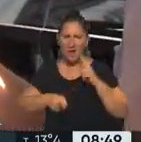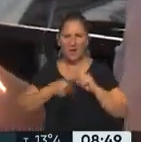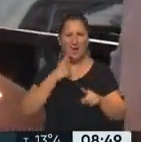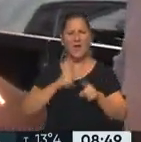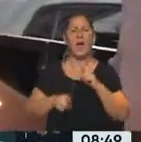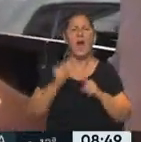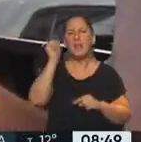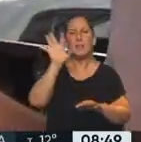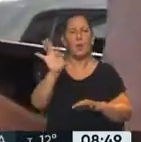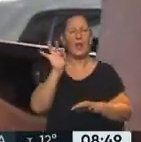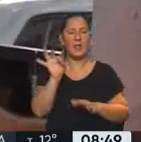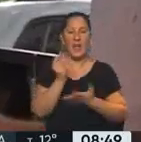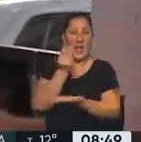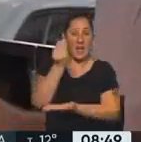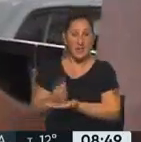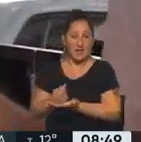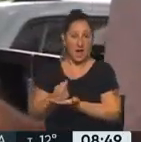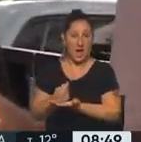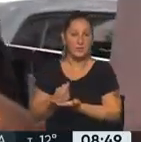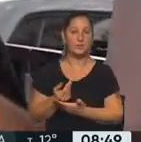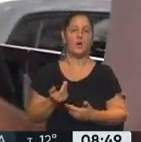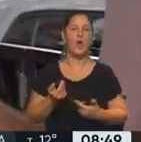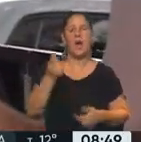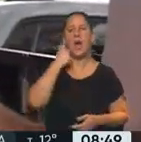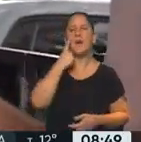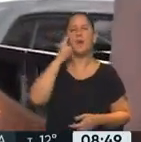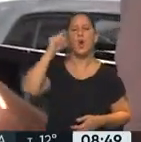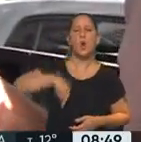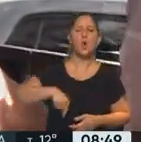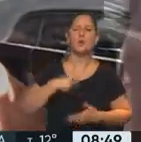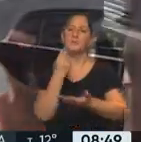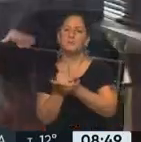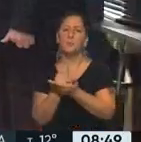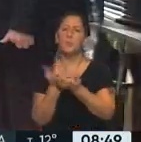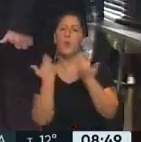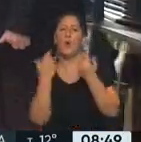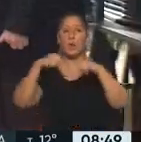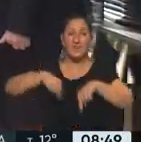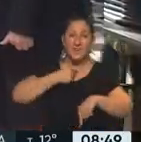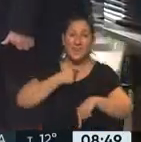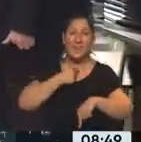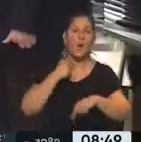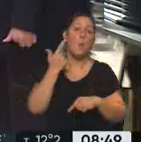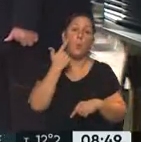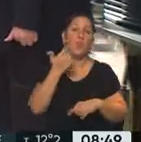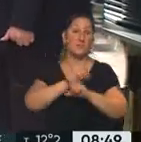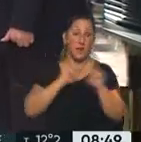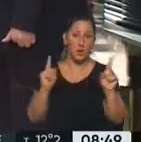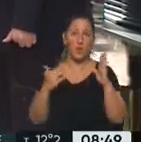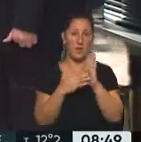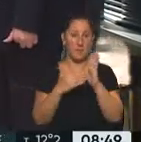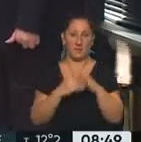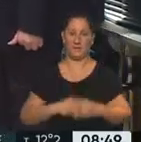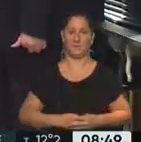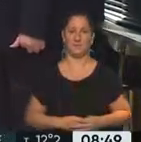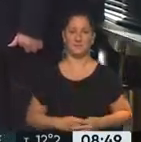excelente candidato. Y seguramente hay quienes hoy todavía no son candidatos que pueden ser candidatos y hay quienes son candidatos que pueden ¿En ser. PASO o en ¿Hay algún encuestas? Criterio con